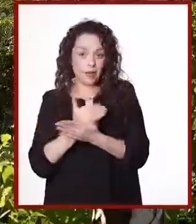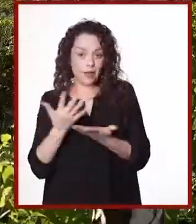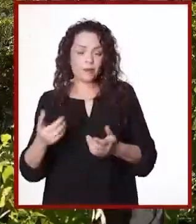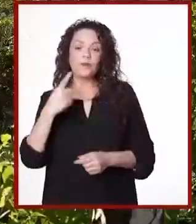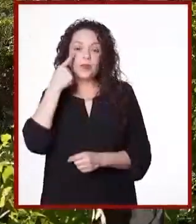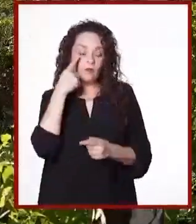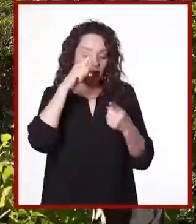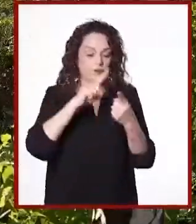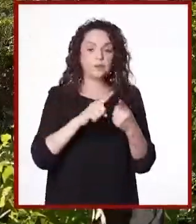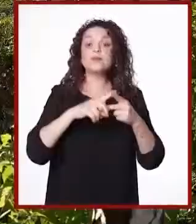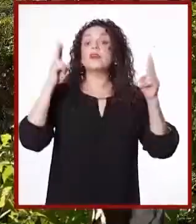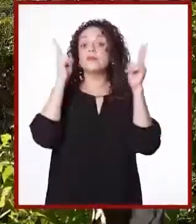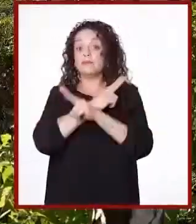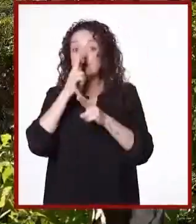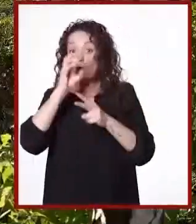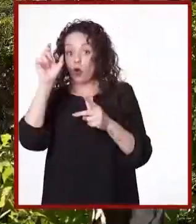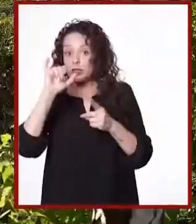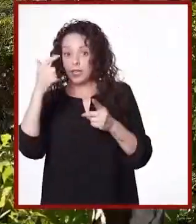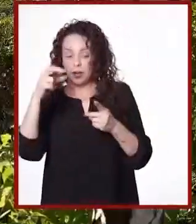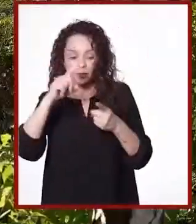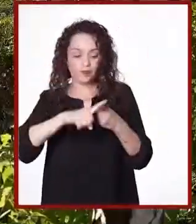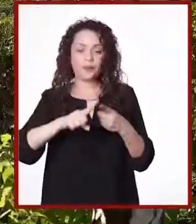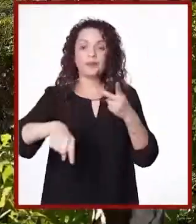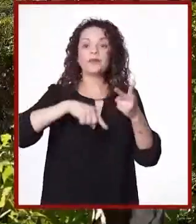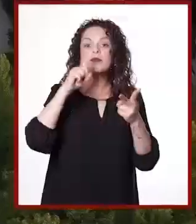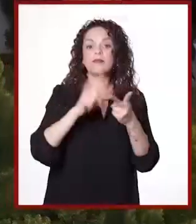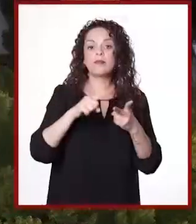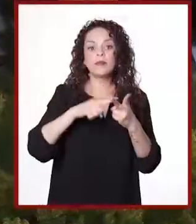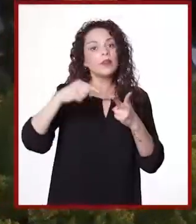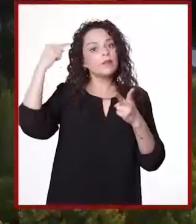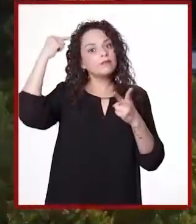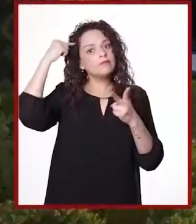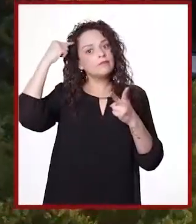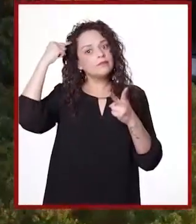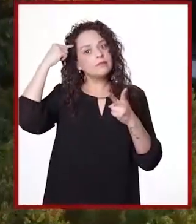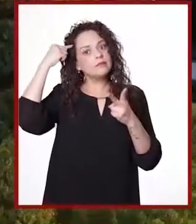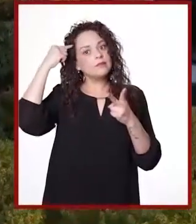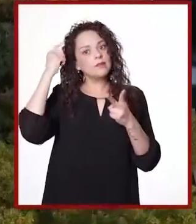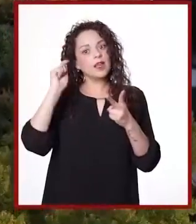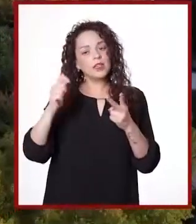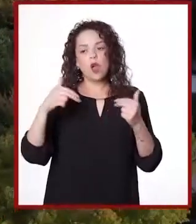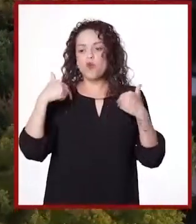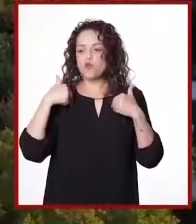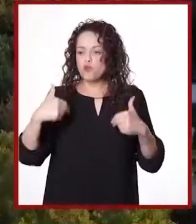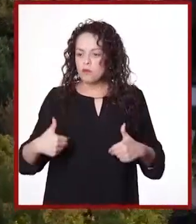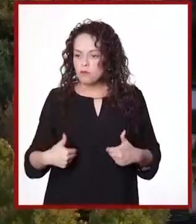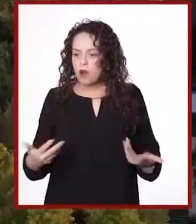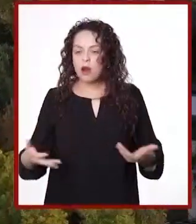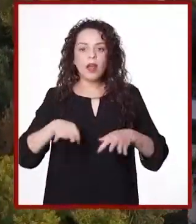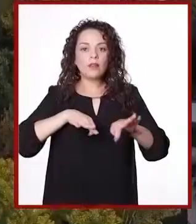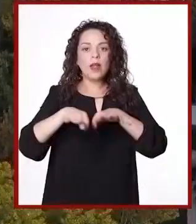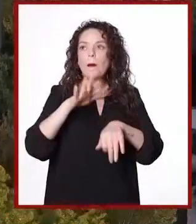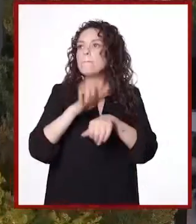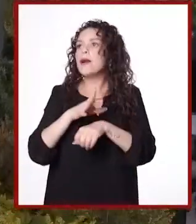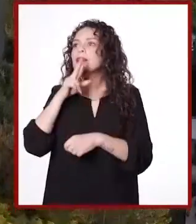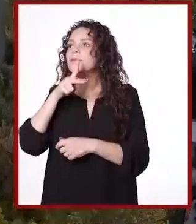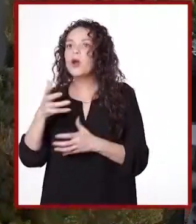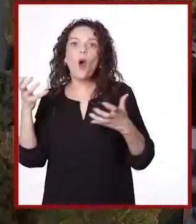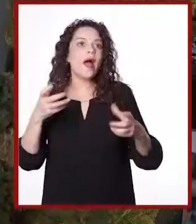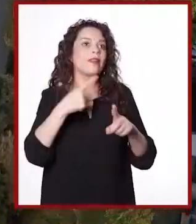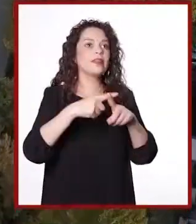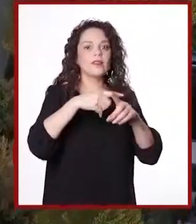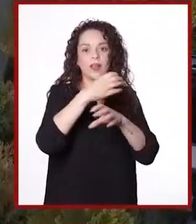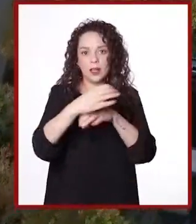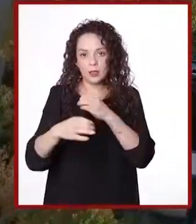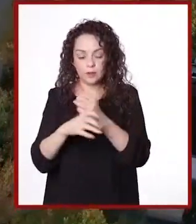oxígeno que respiramos. Dos, de la mentalidad y de nuestro humor y de nuestra productividad. Tres, de vivir